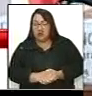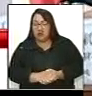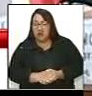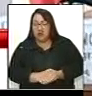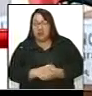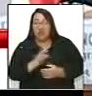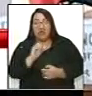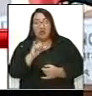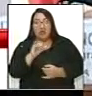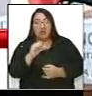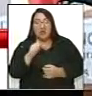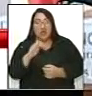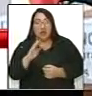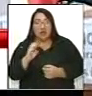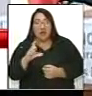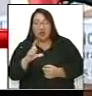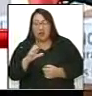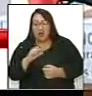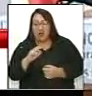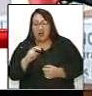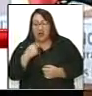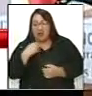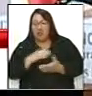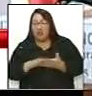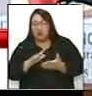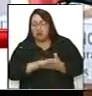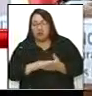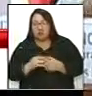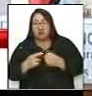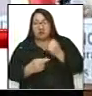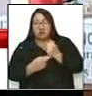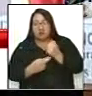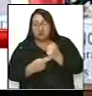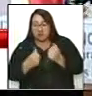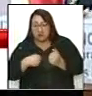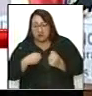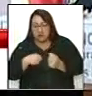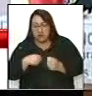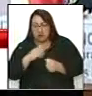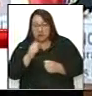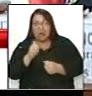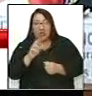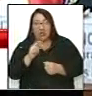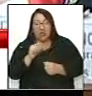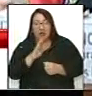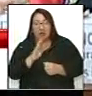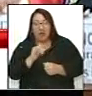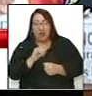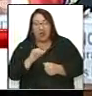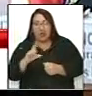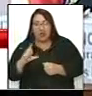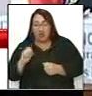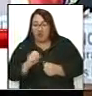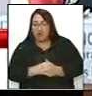Isabel Paredes Valenzuela, que hizo llegar una dispensa, regidora de la Municipalidad Distrital de Caraballo;